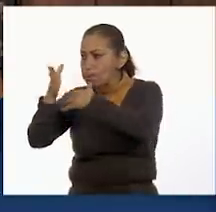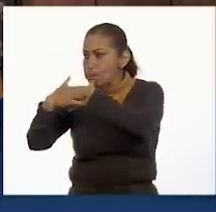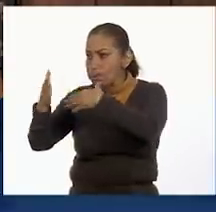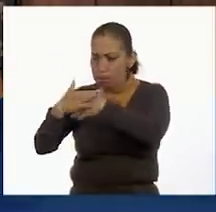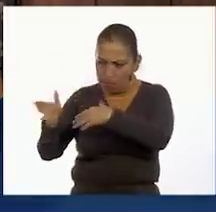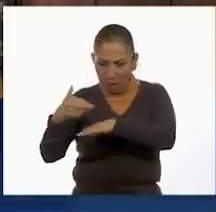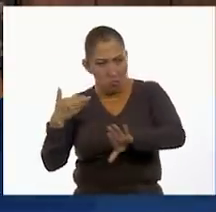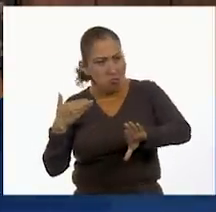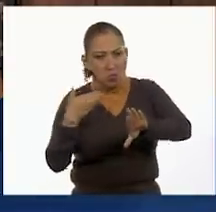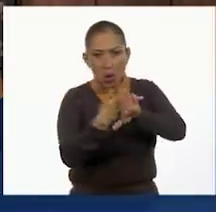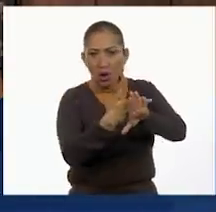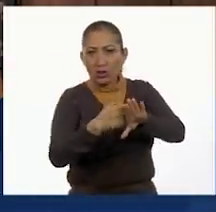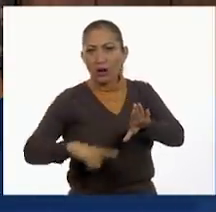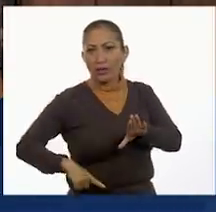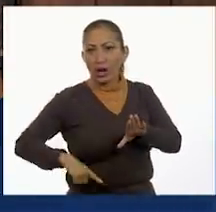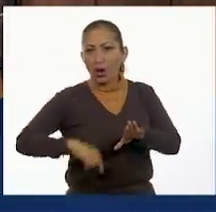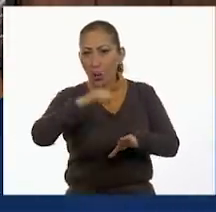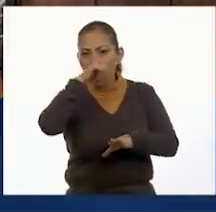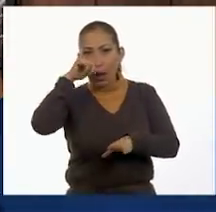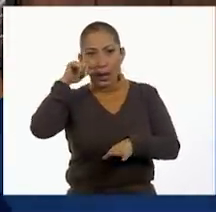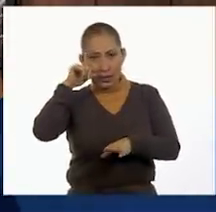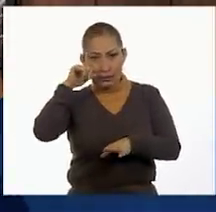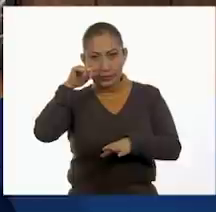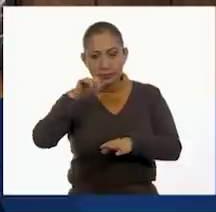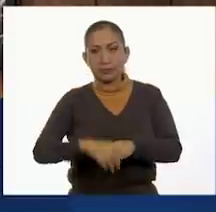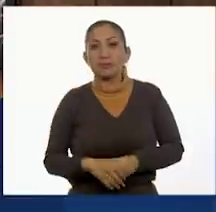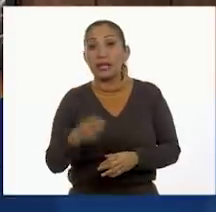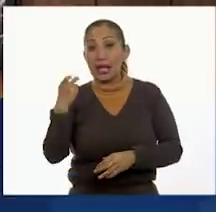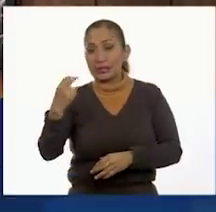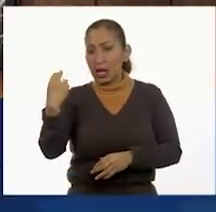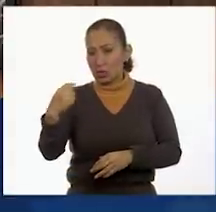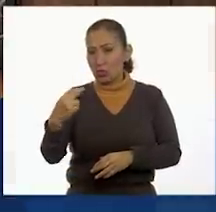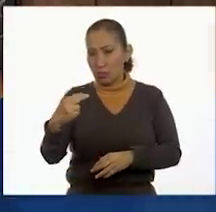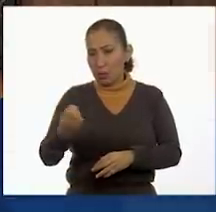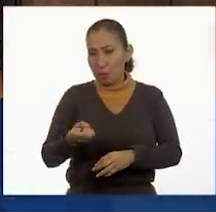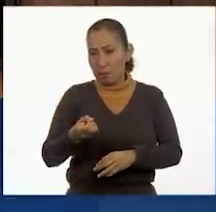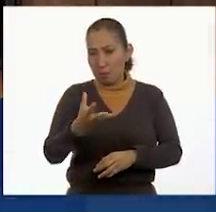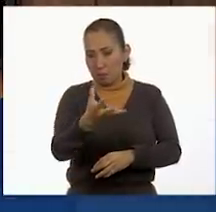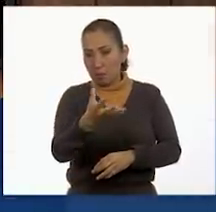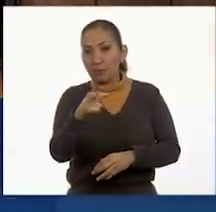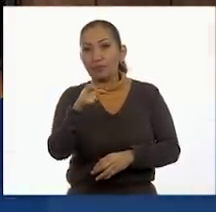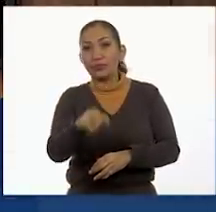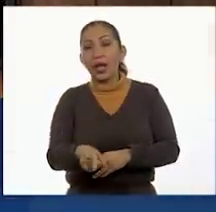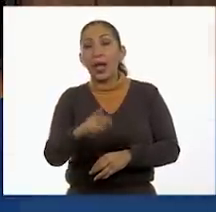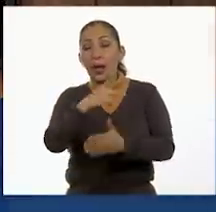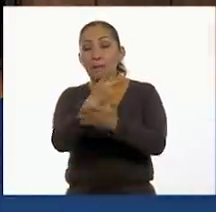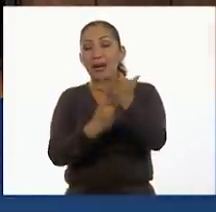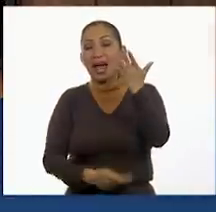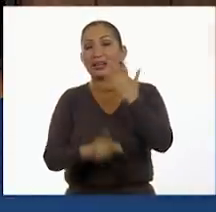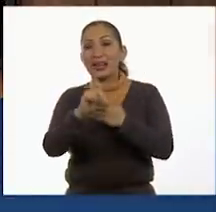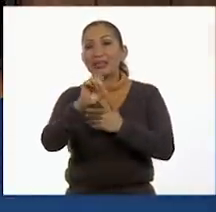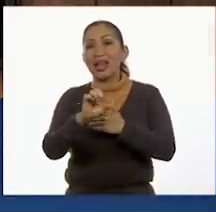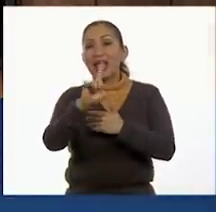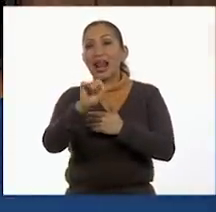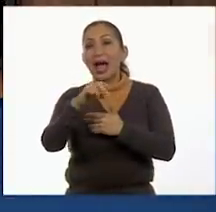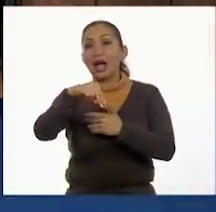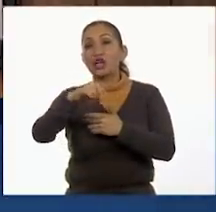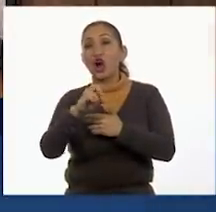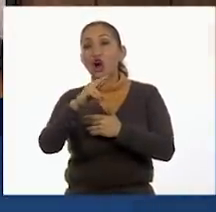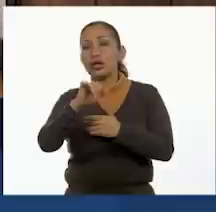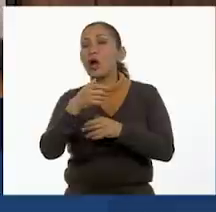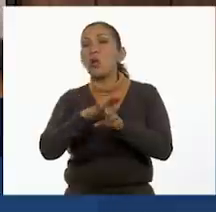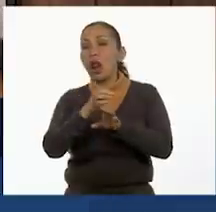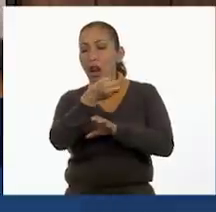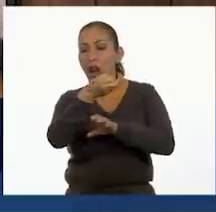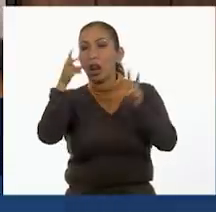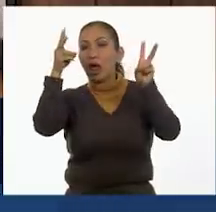un levantamiento contra el gobierno de Juárez. A este movimiento se le conoce como el Plan de la Noria, cuyo lema